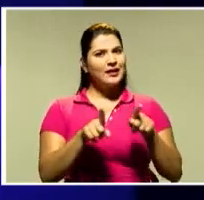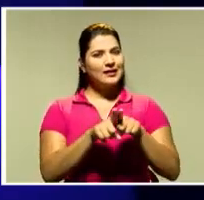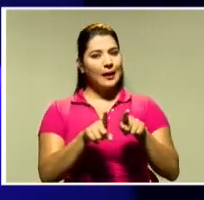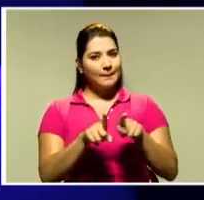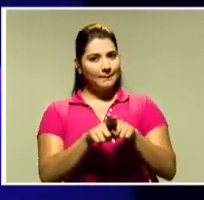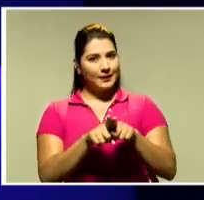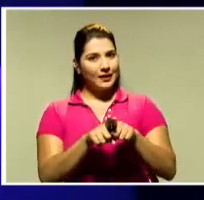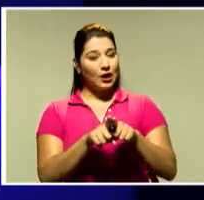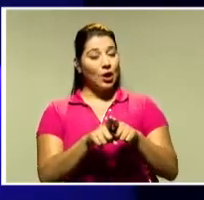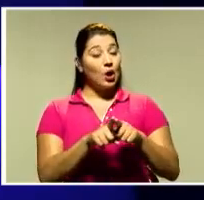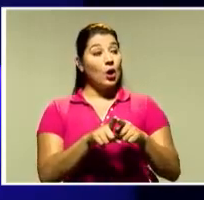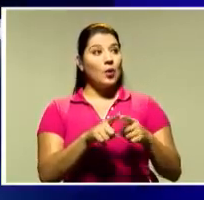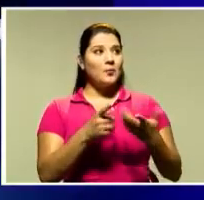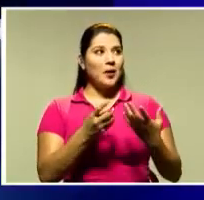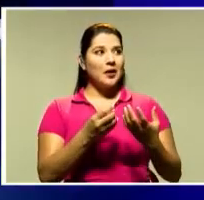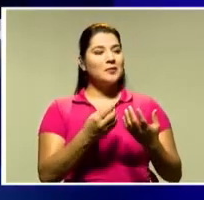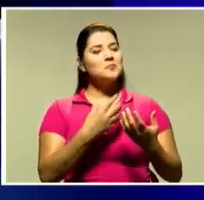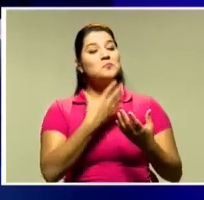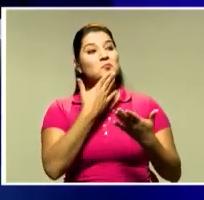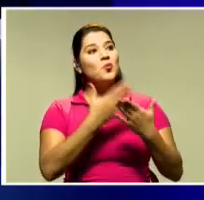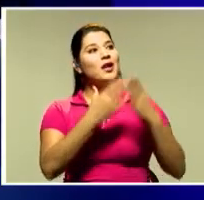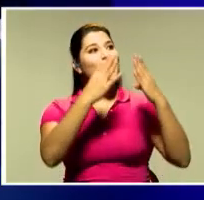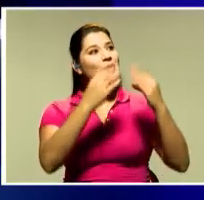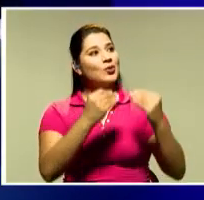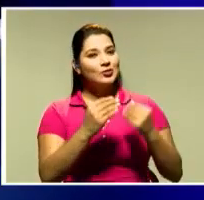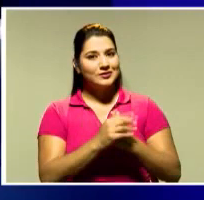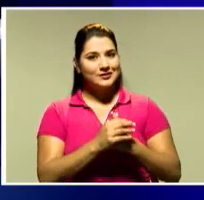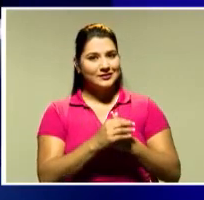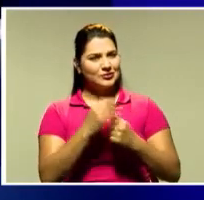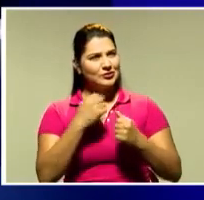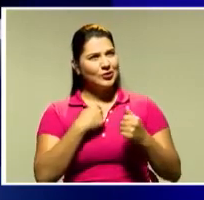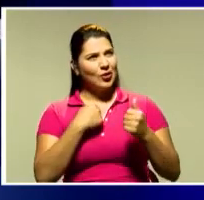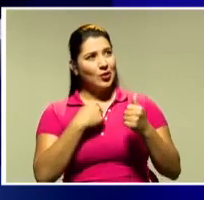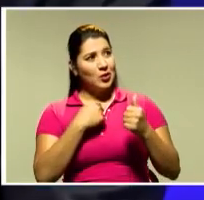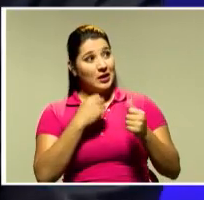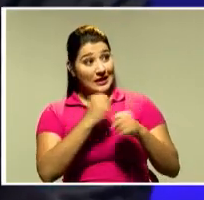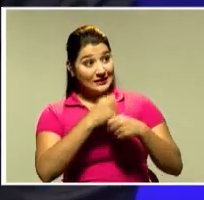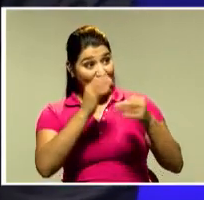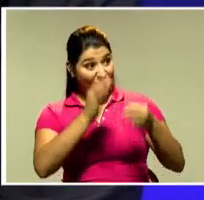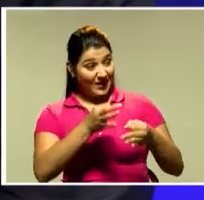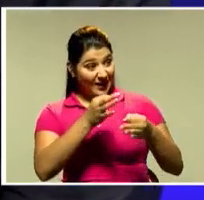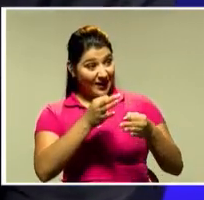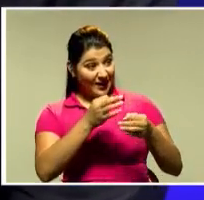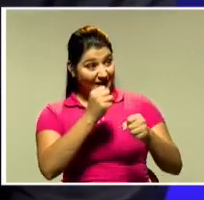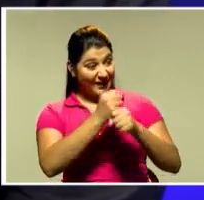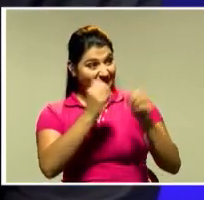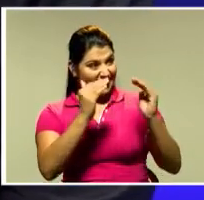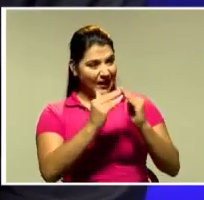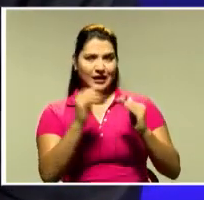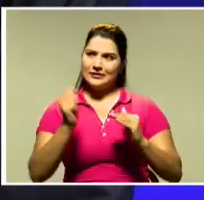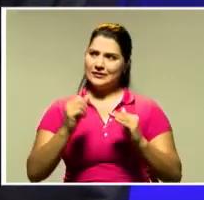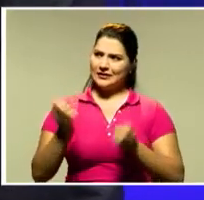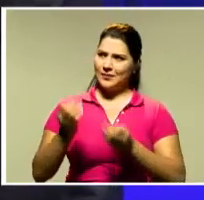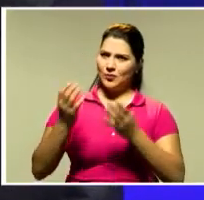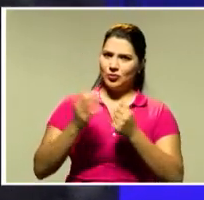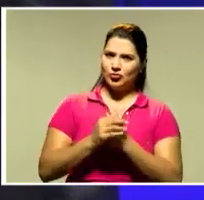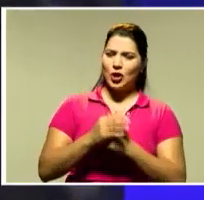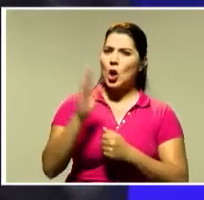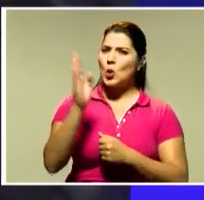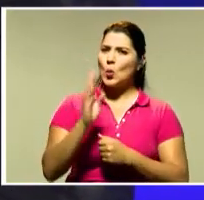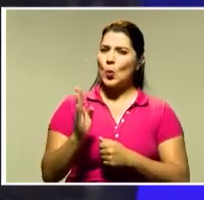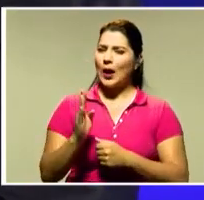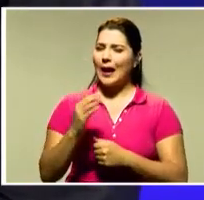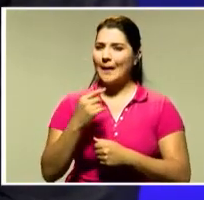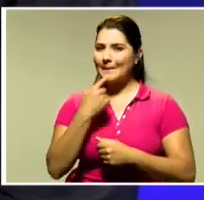confeso. Buenas noches, don Carlos Ricardo. Estuve haciendo tarea. Sí, sí, bastante, porque nunca me habían introducido así con lo de la melomanía,